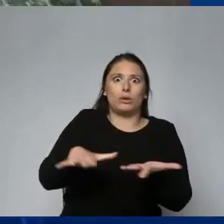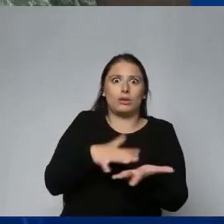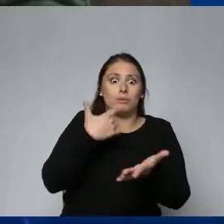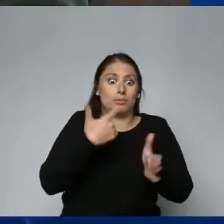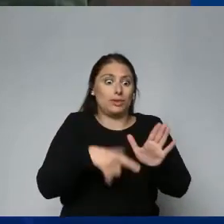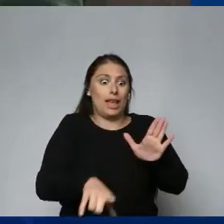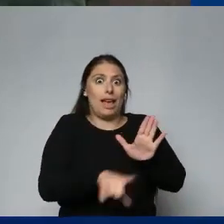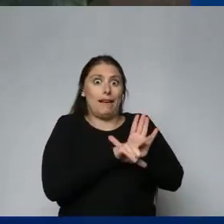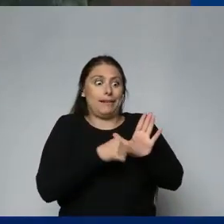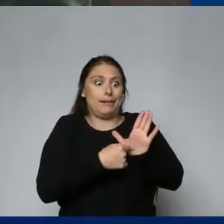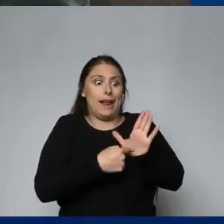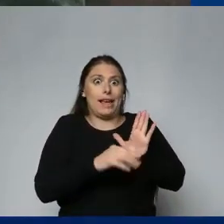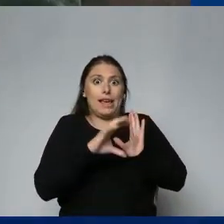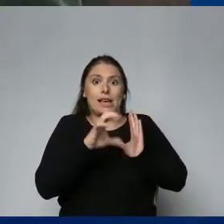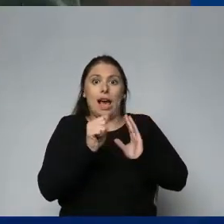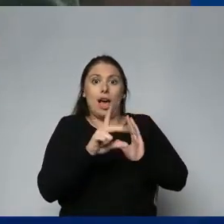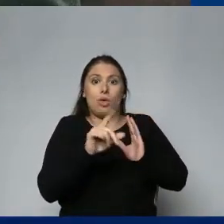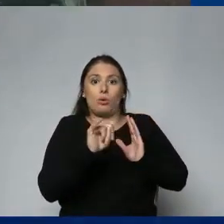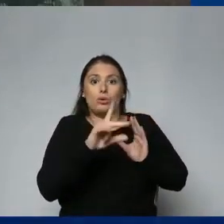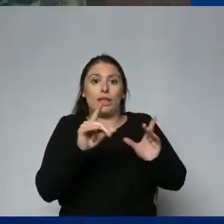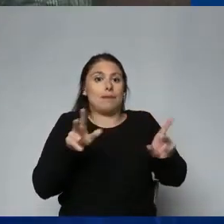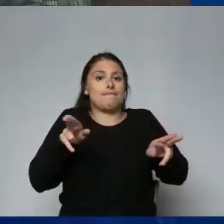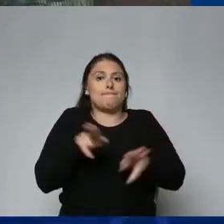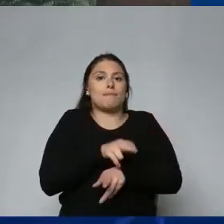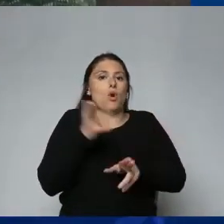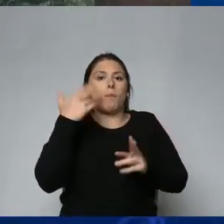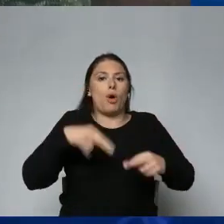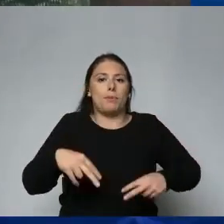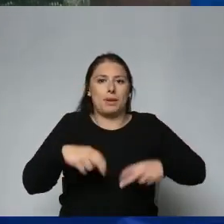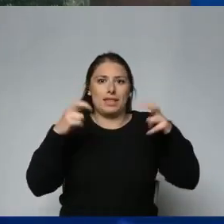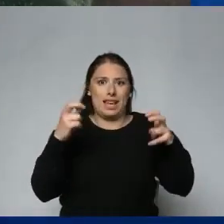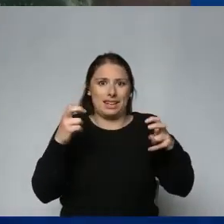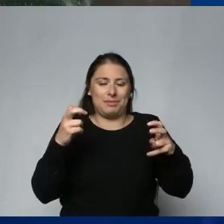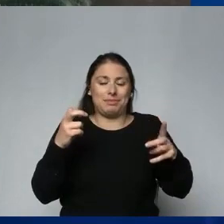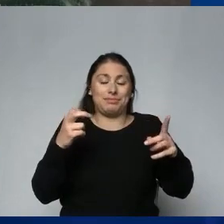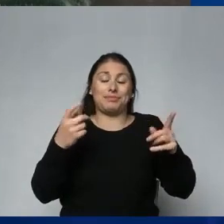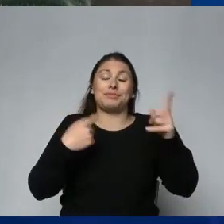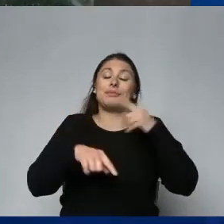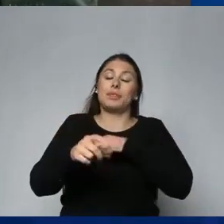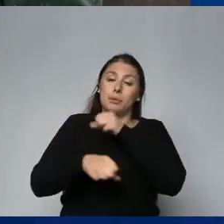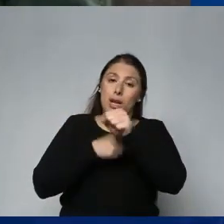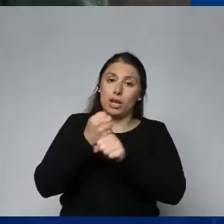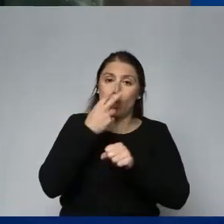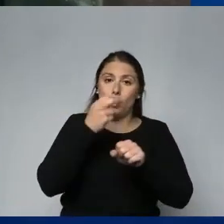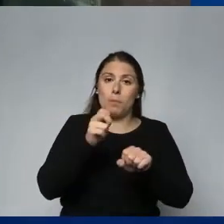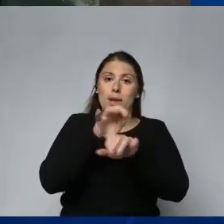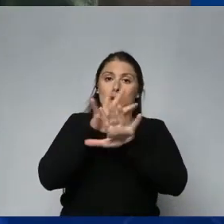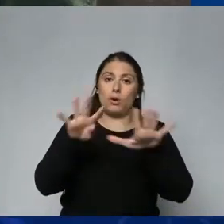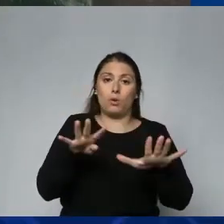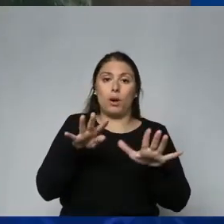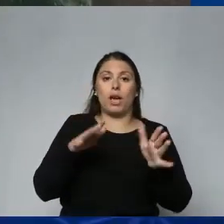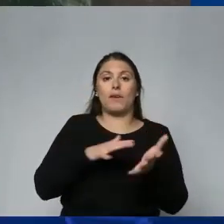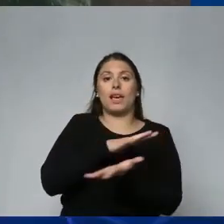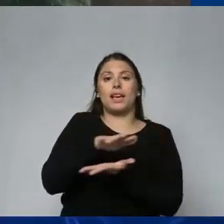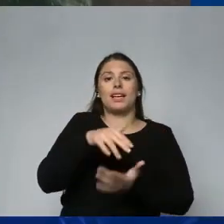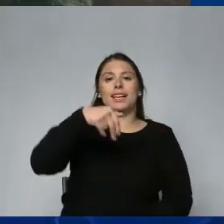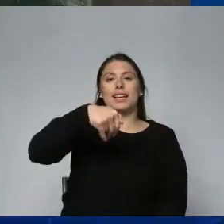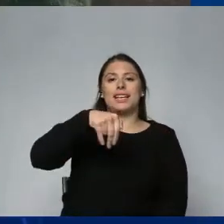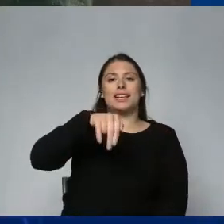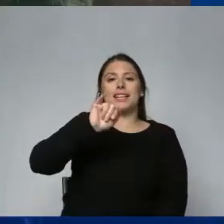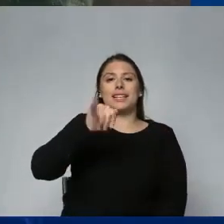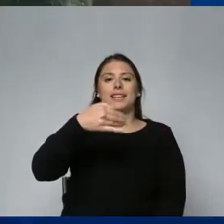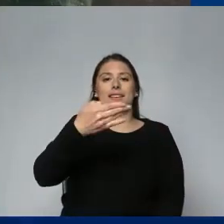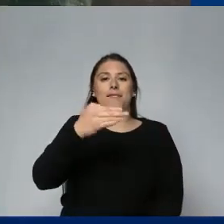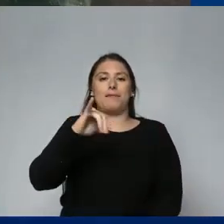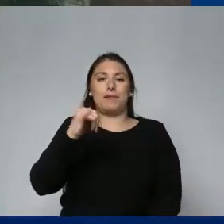ley de caducidad estaban vedadas de investigarse. Pero ya en el 2009, con el caso de Nibia Zabalzagaray, que